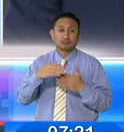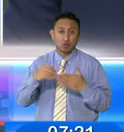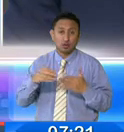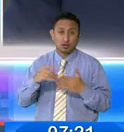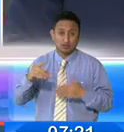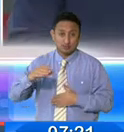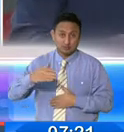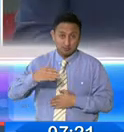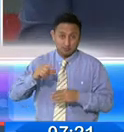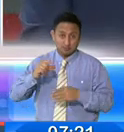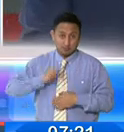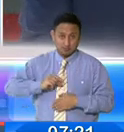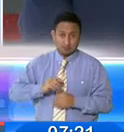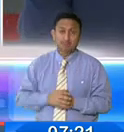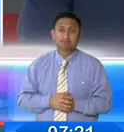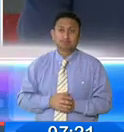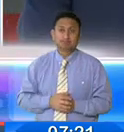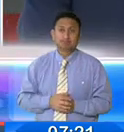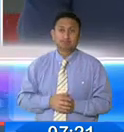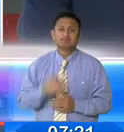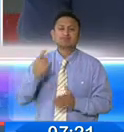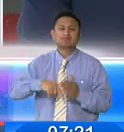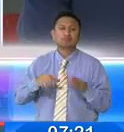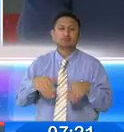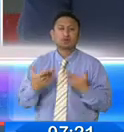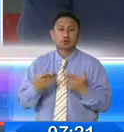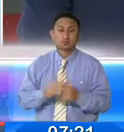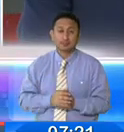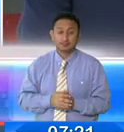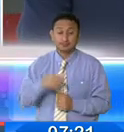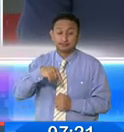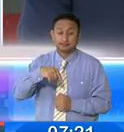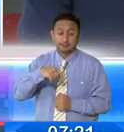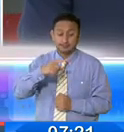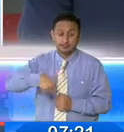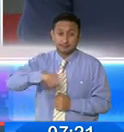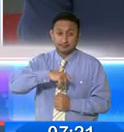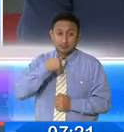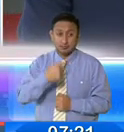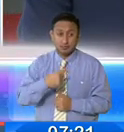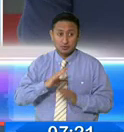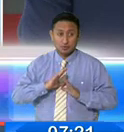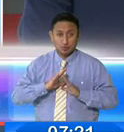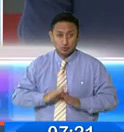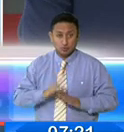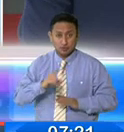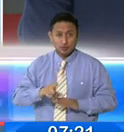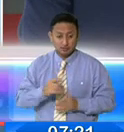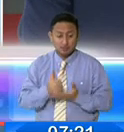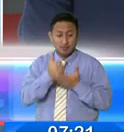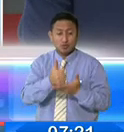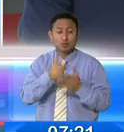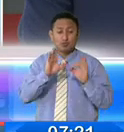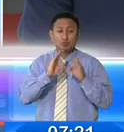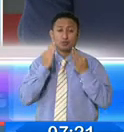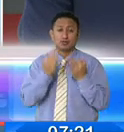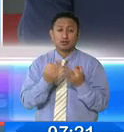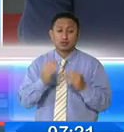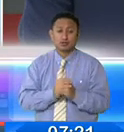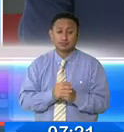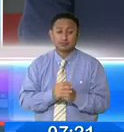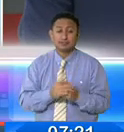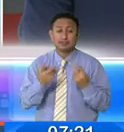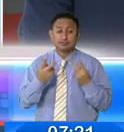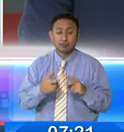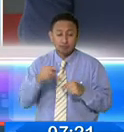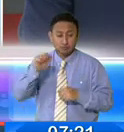básico. Lo que se quiere es dar un alivio. Sabemos que es un alivio pequeño, pero es un alivio a las familias y además que se